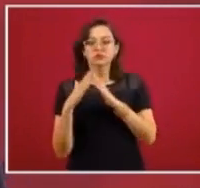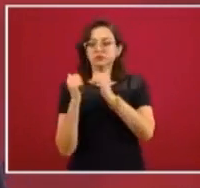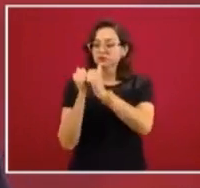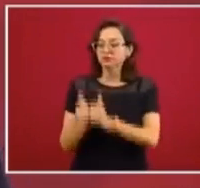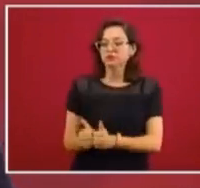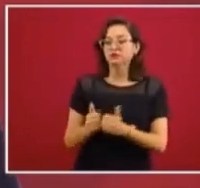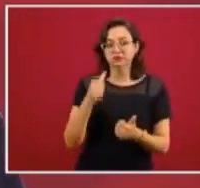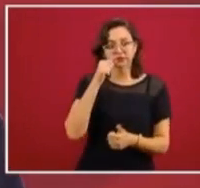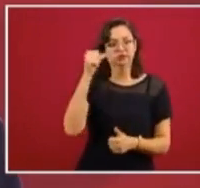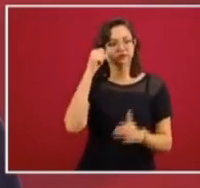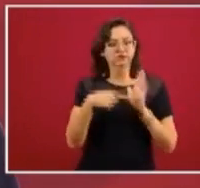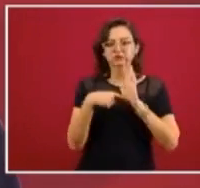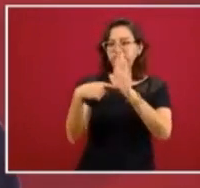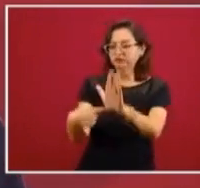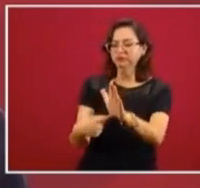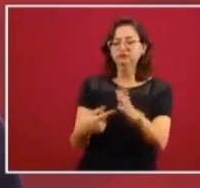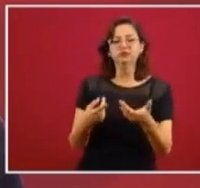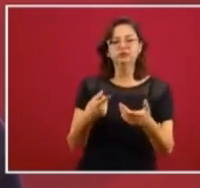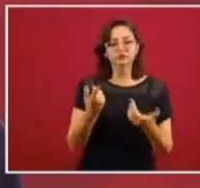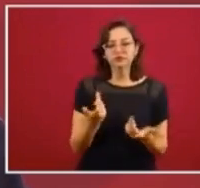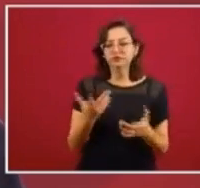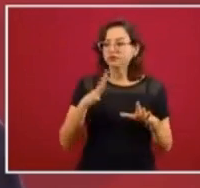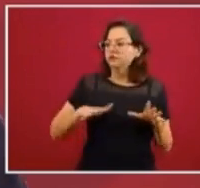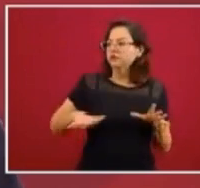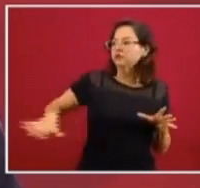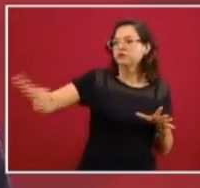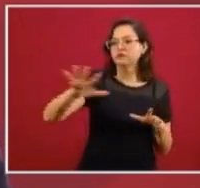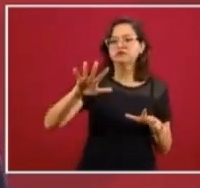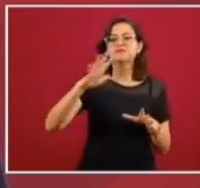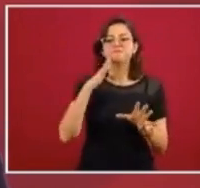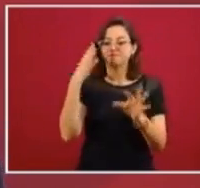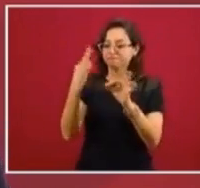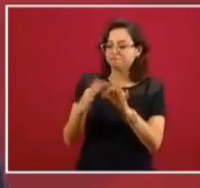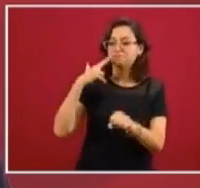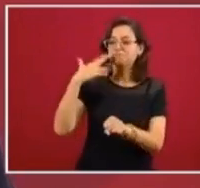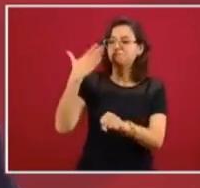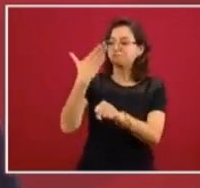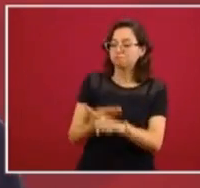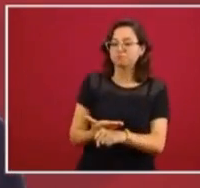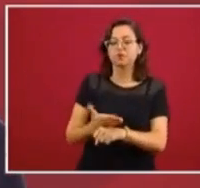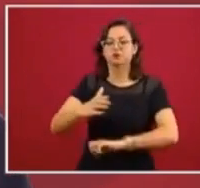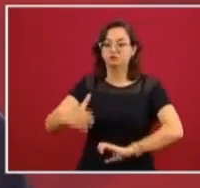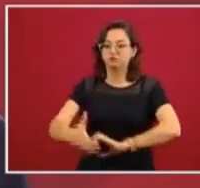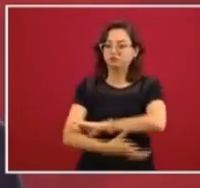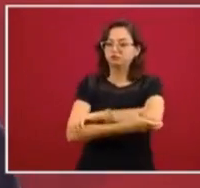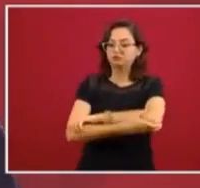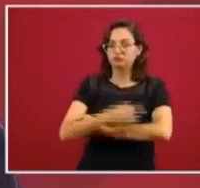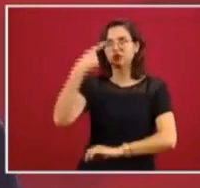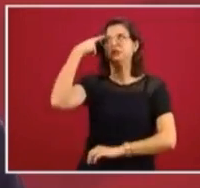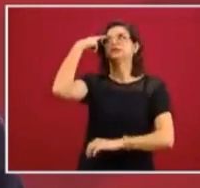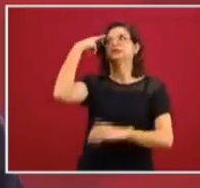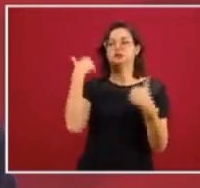alentador porque refleja el resultado de una sociedad responsable, una sociedad solidaria, una sociedad